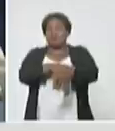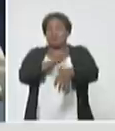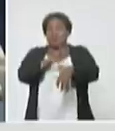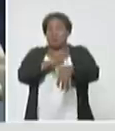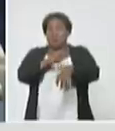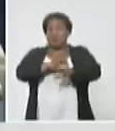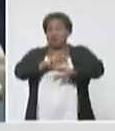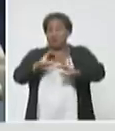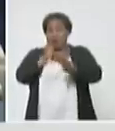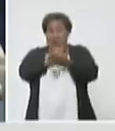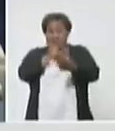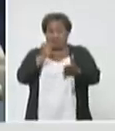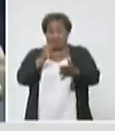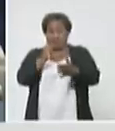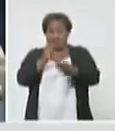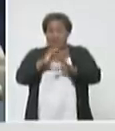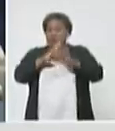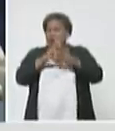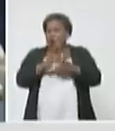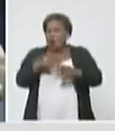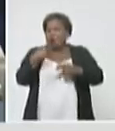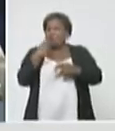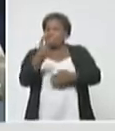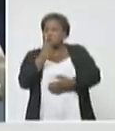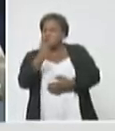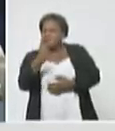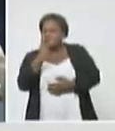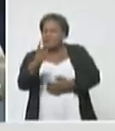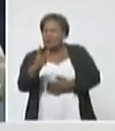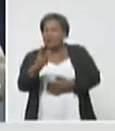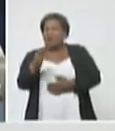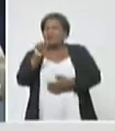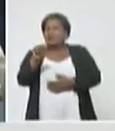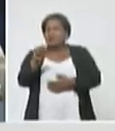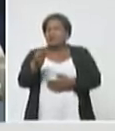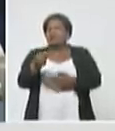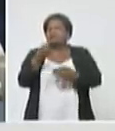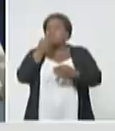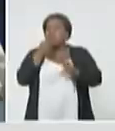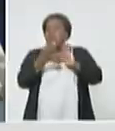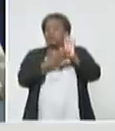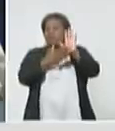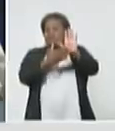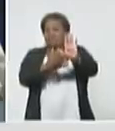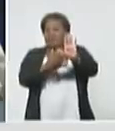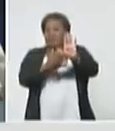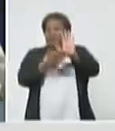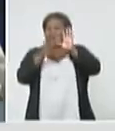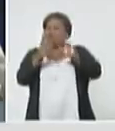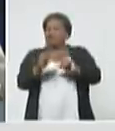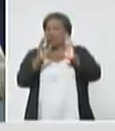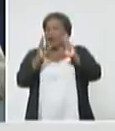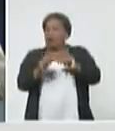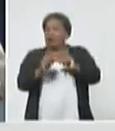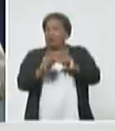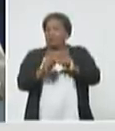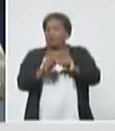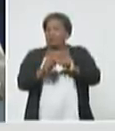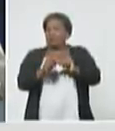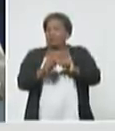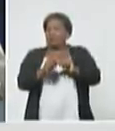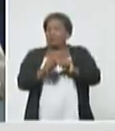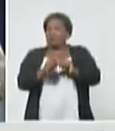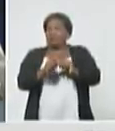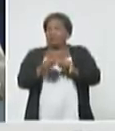diagnostica, y que nos permite exhibir estos resultados. Con este número de fallecidos,